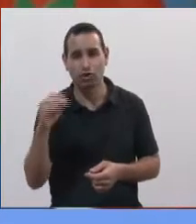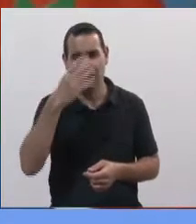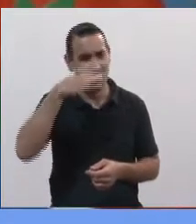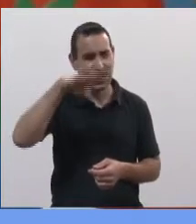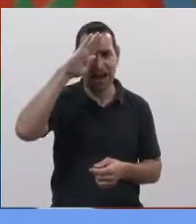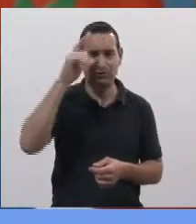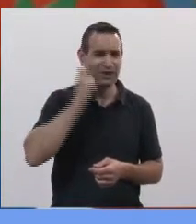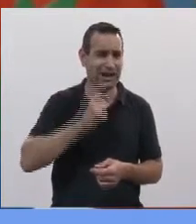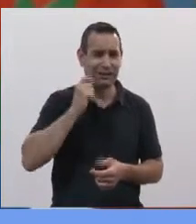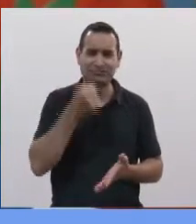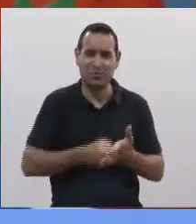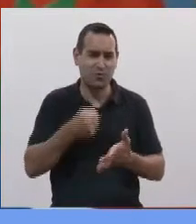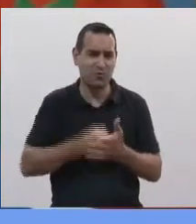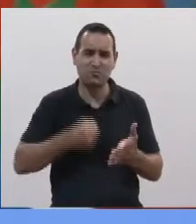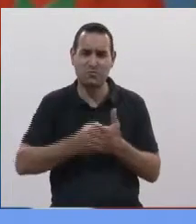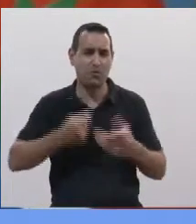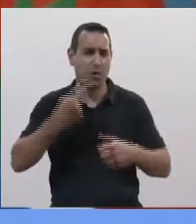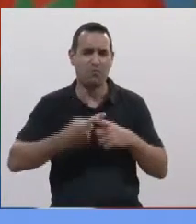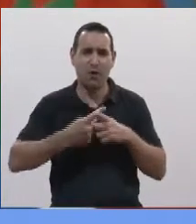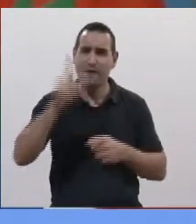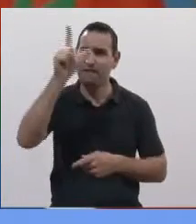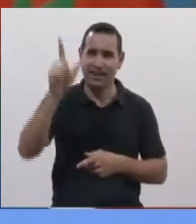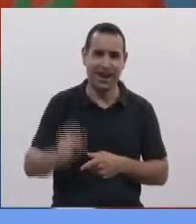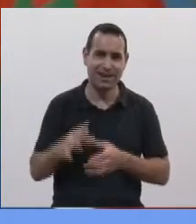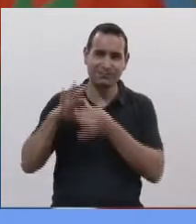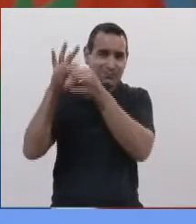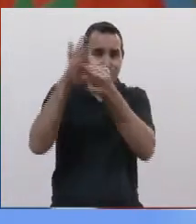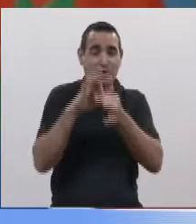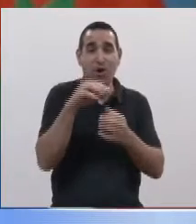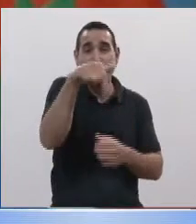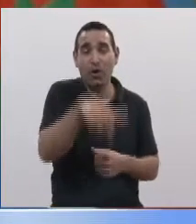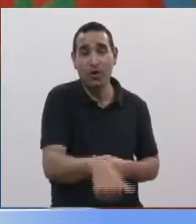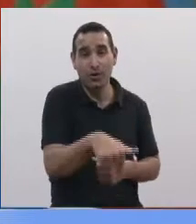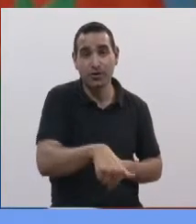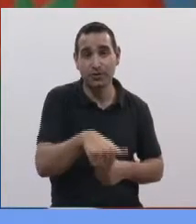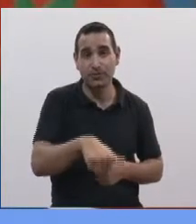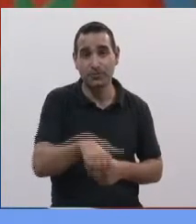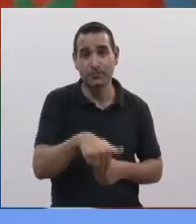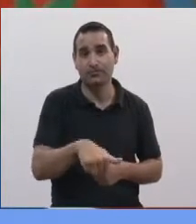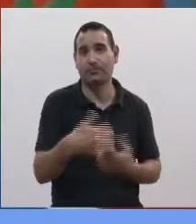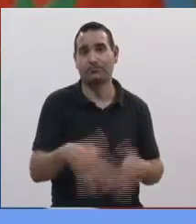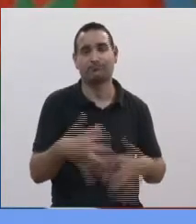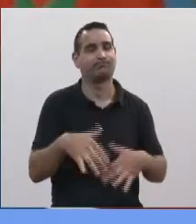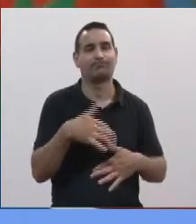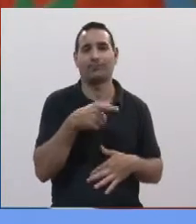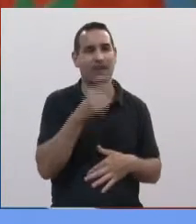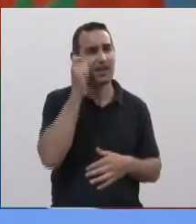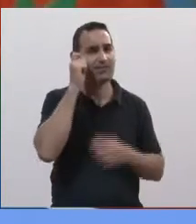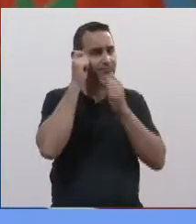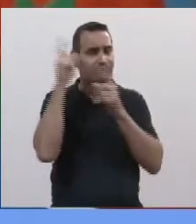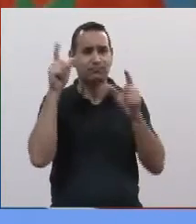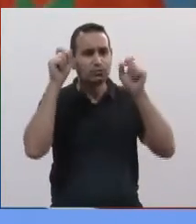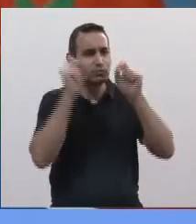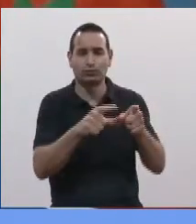luchó tanto por el federalismo y que hoy es tiene una vigencia, es una